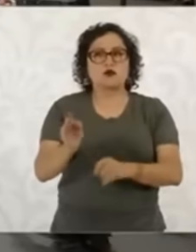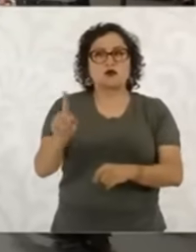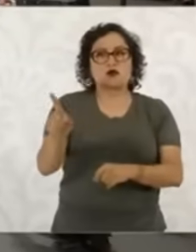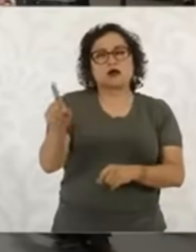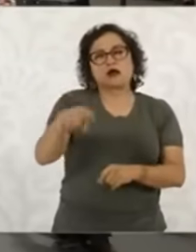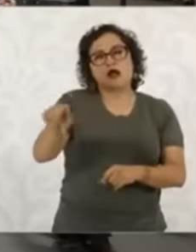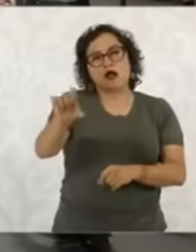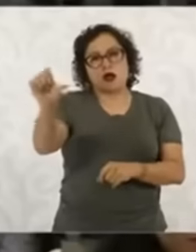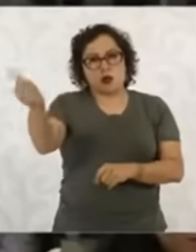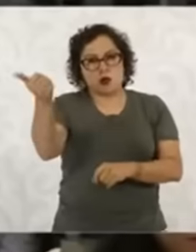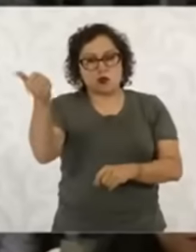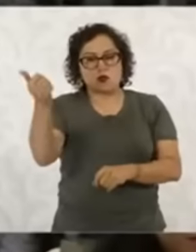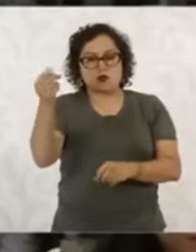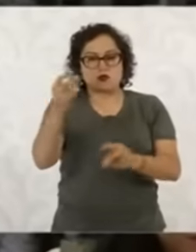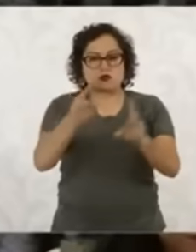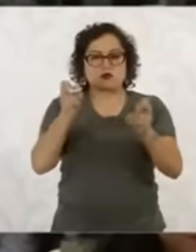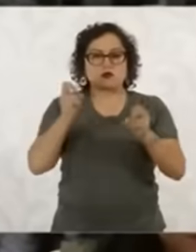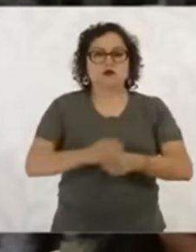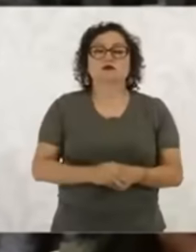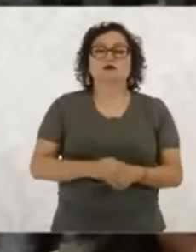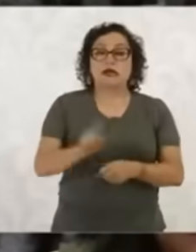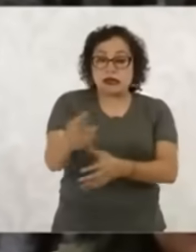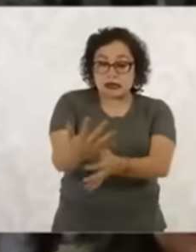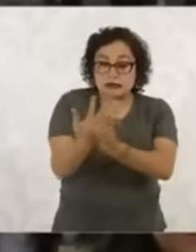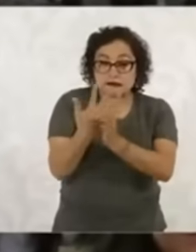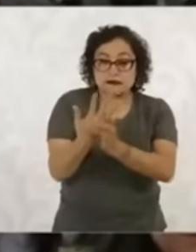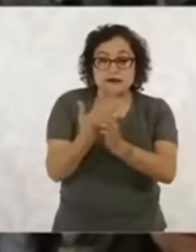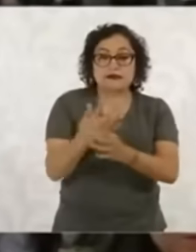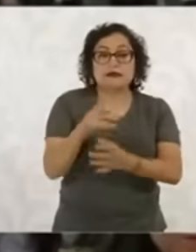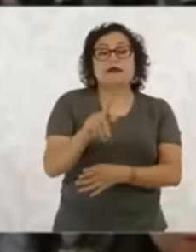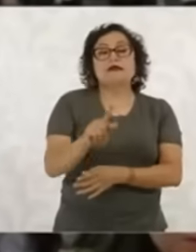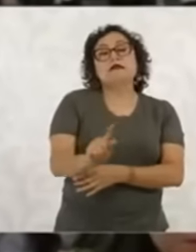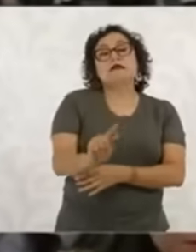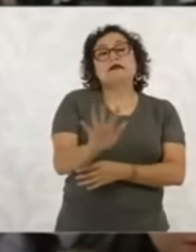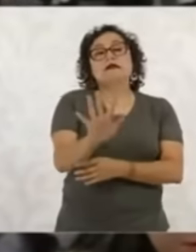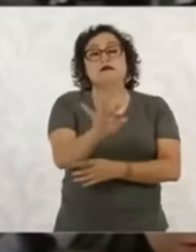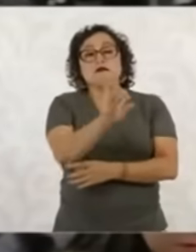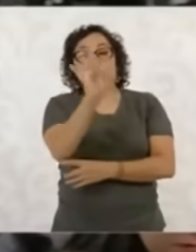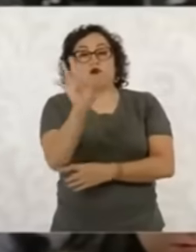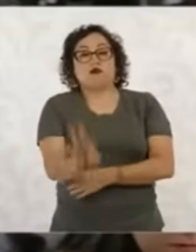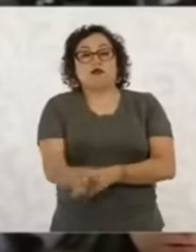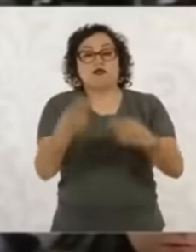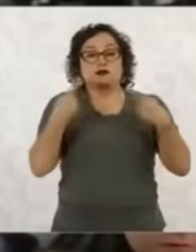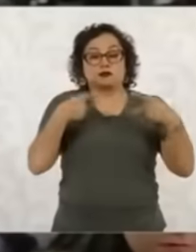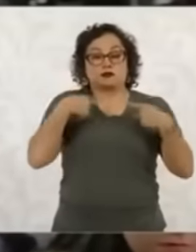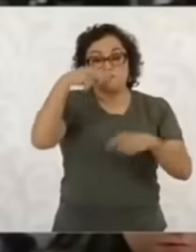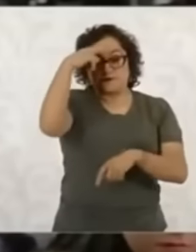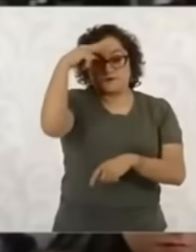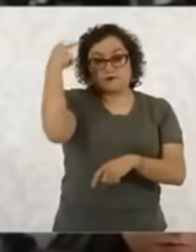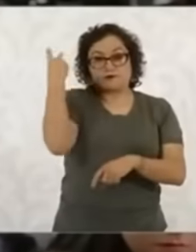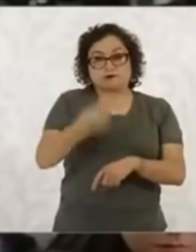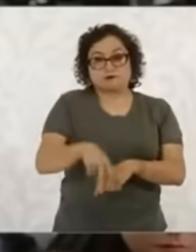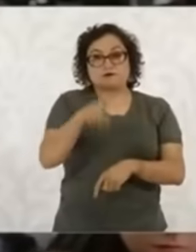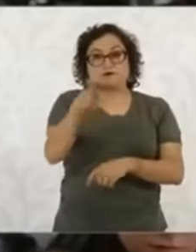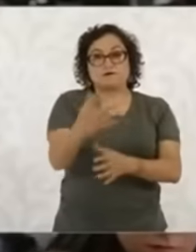y señala que el 75% de los mexicanos tiene muy buena impresión de